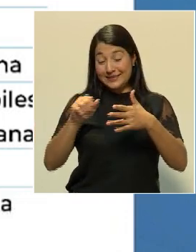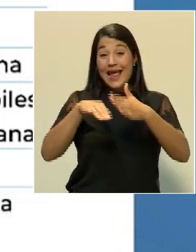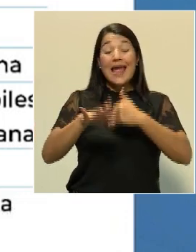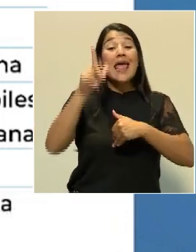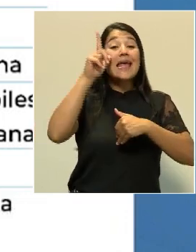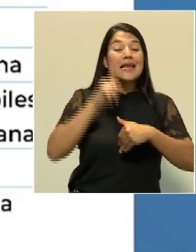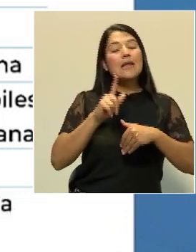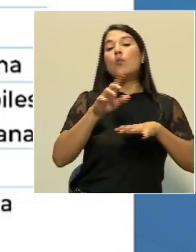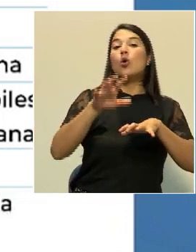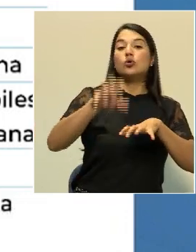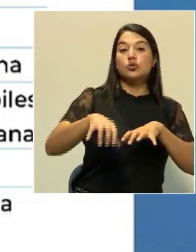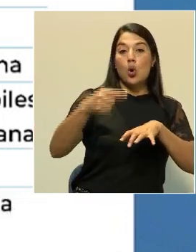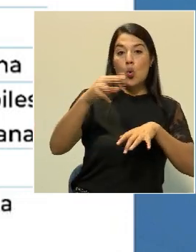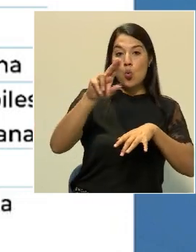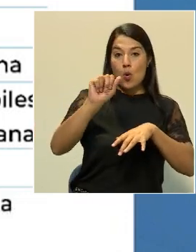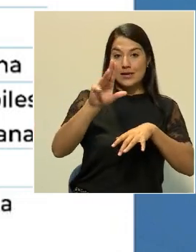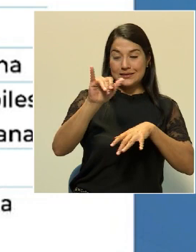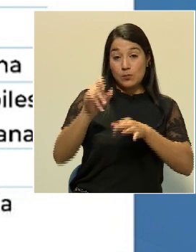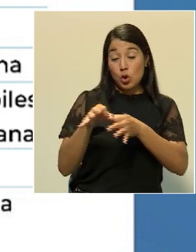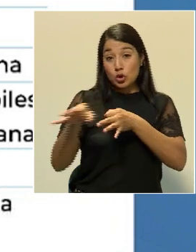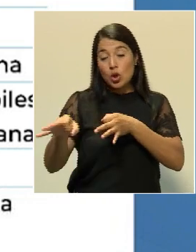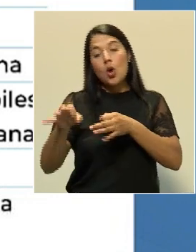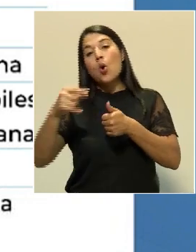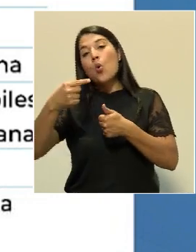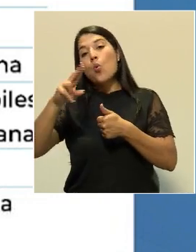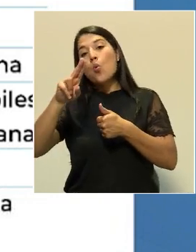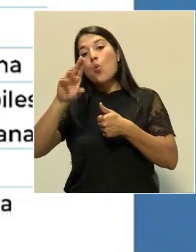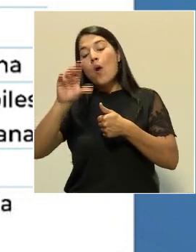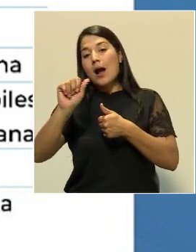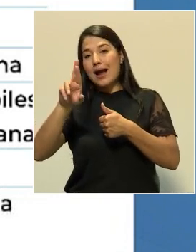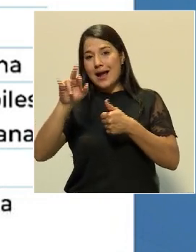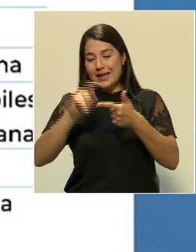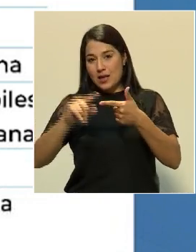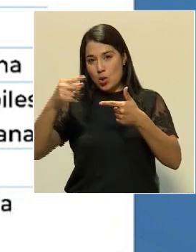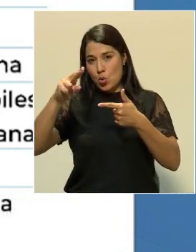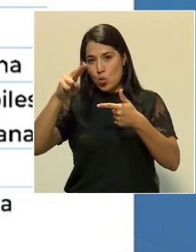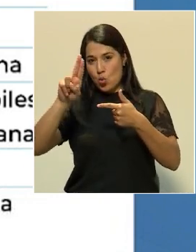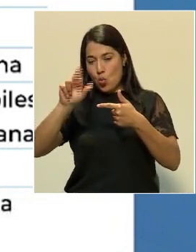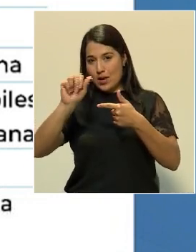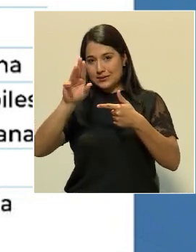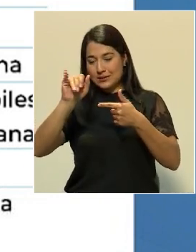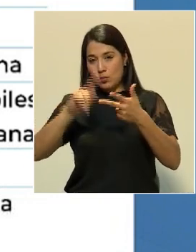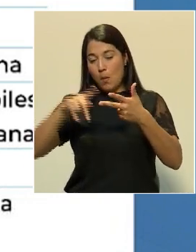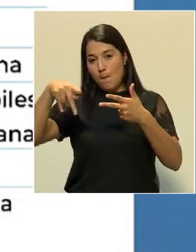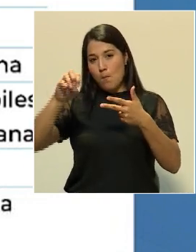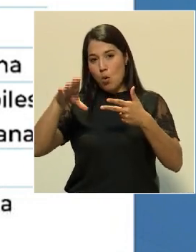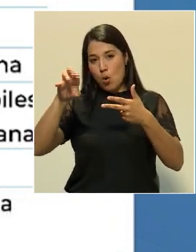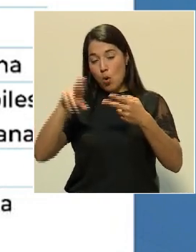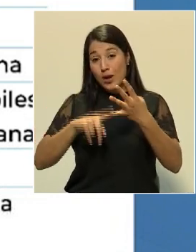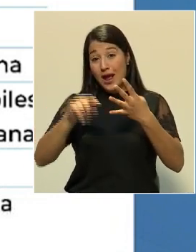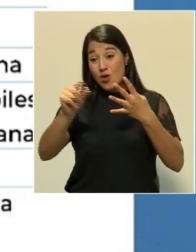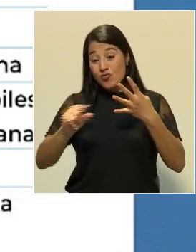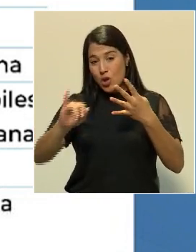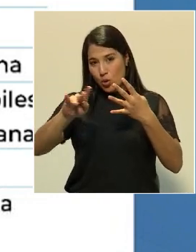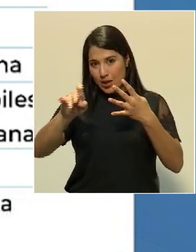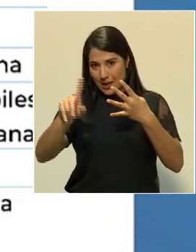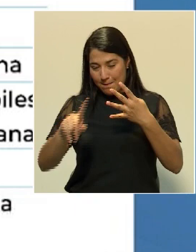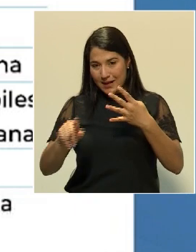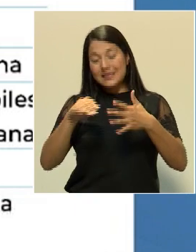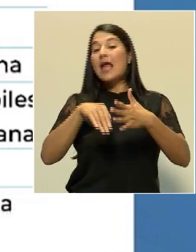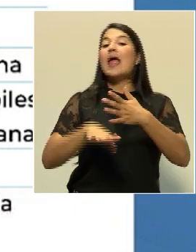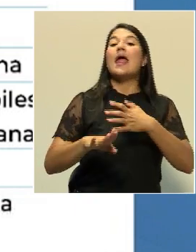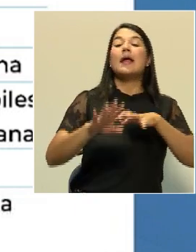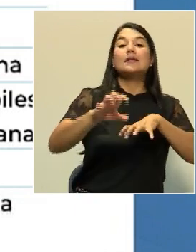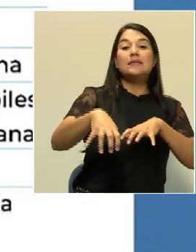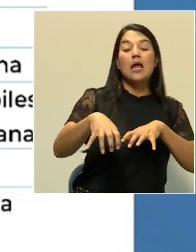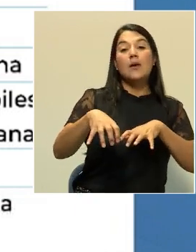los distritos en riesgo son Duacarí, Guásimo, Pocora y Río Jiménez; en el cantón central de Limón, el distrito